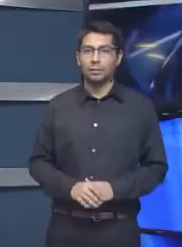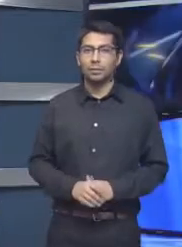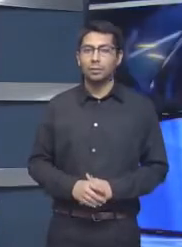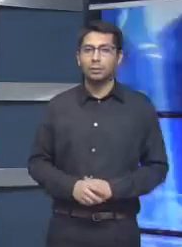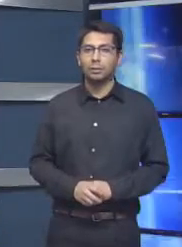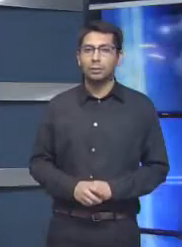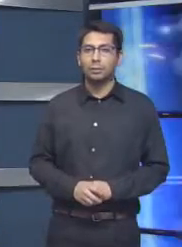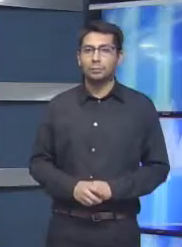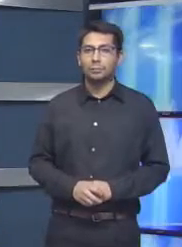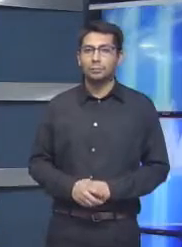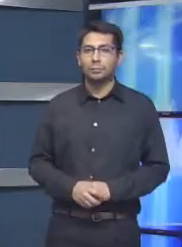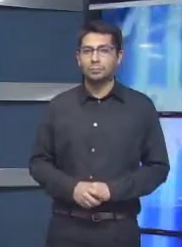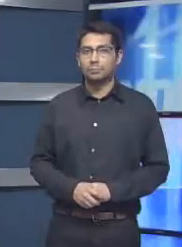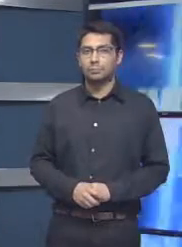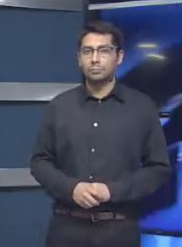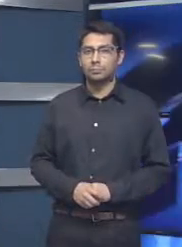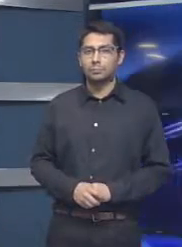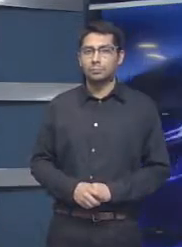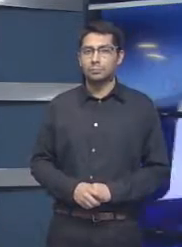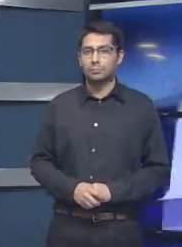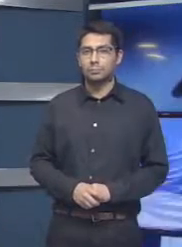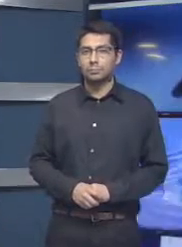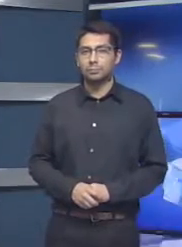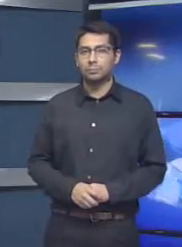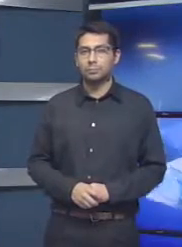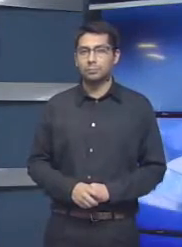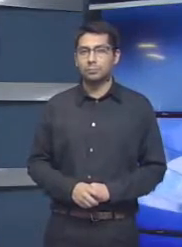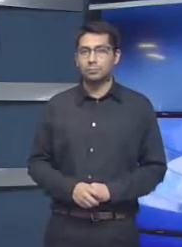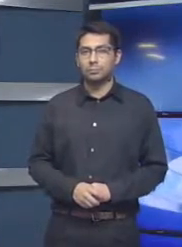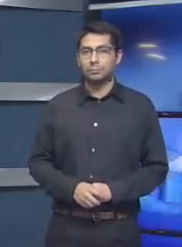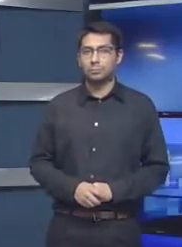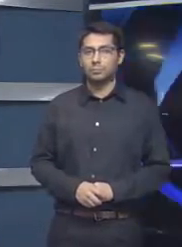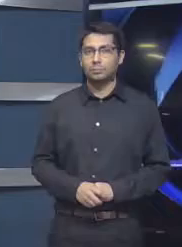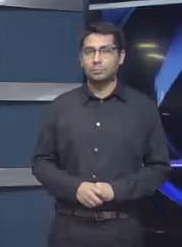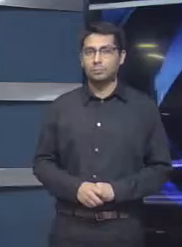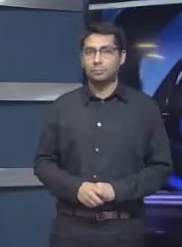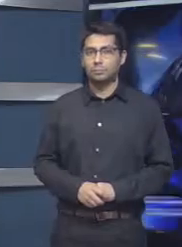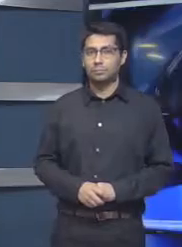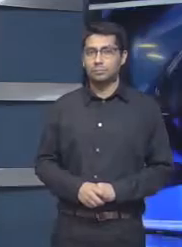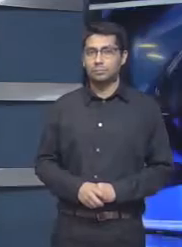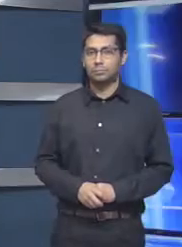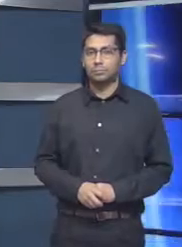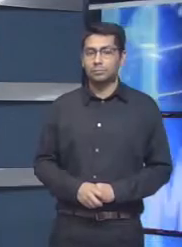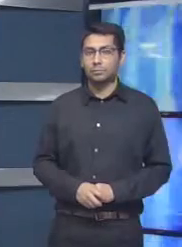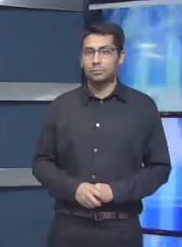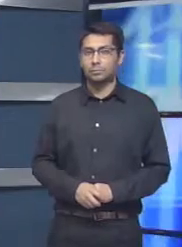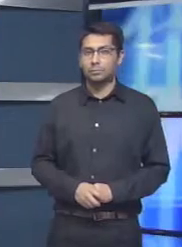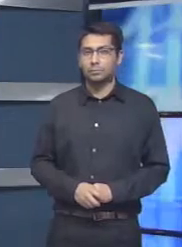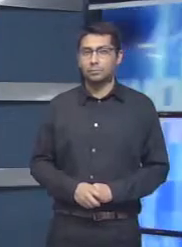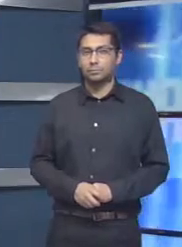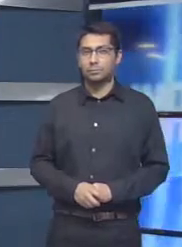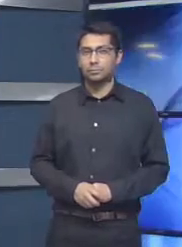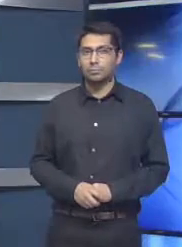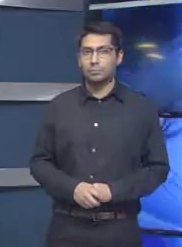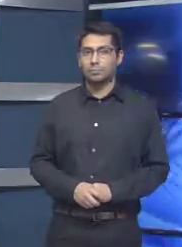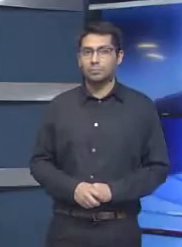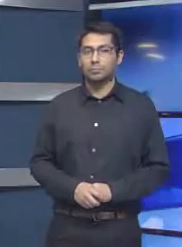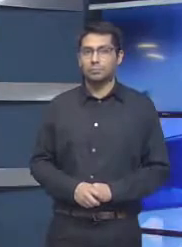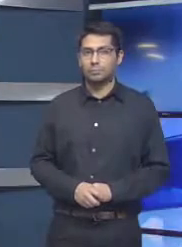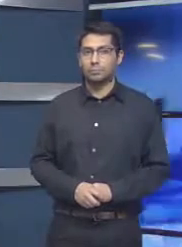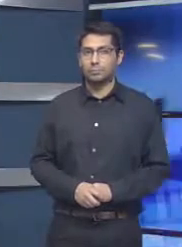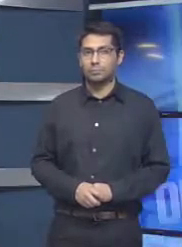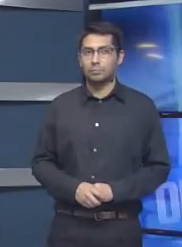básicamente. Claro, en productos secundarios, justamente. En eso hemos tenido quizás más